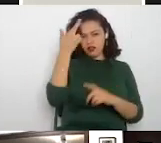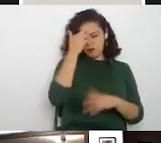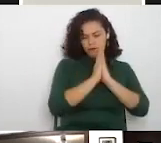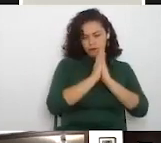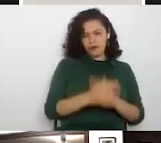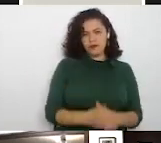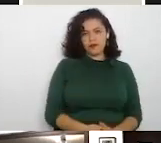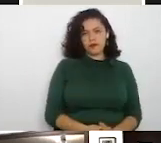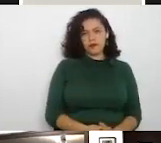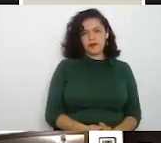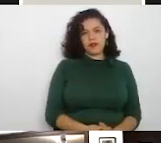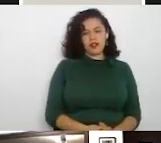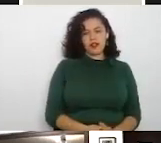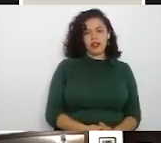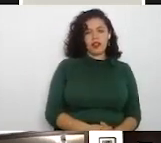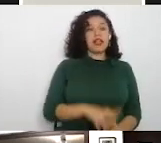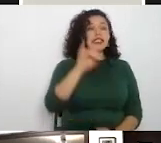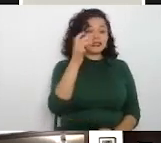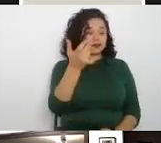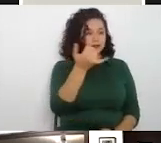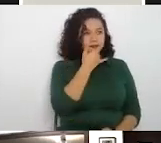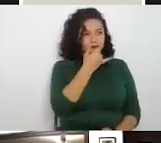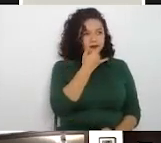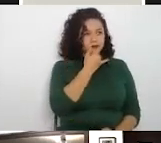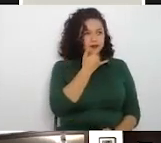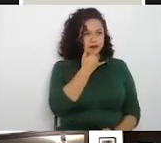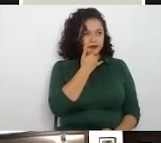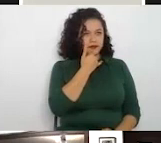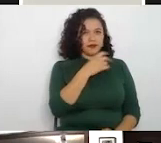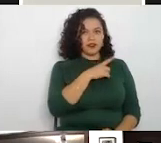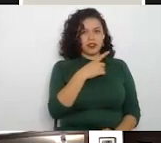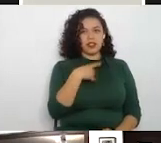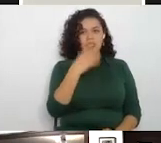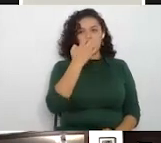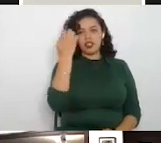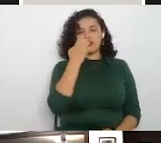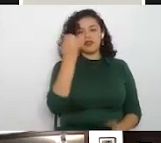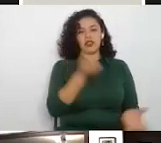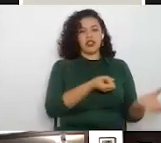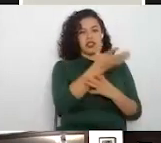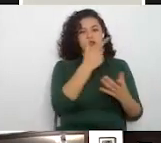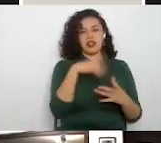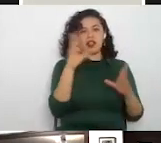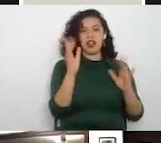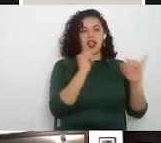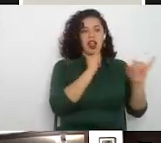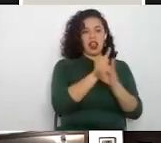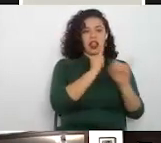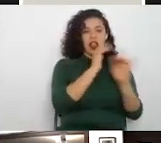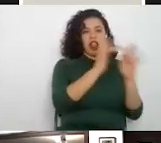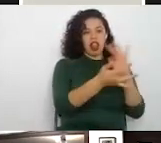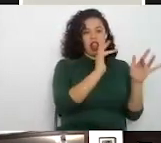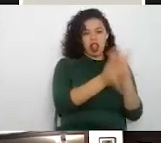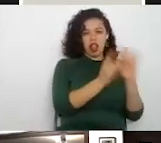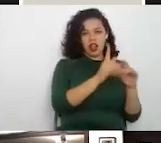Sí, perdón, es que tuvimos que salir de la escuela porque teníamos problemas del internet y yo olvidé ahí